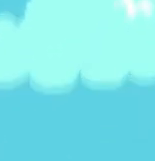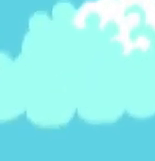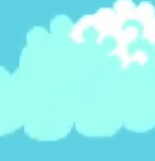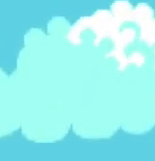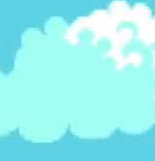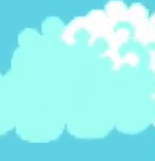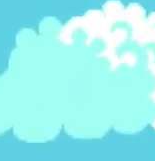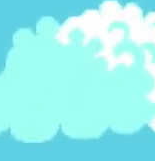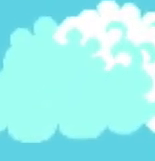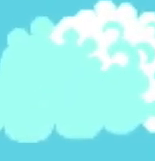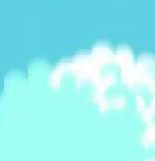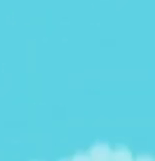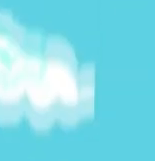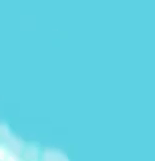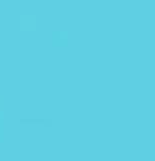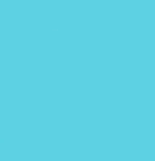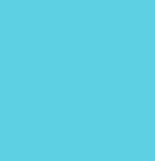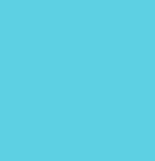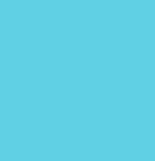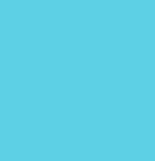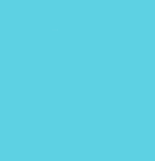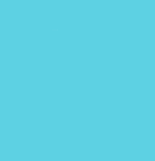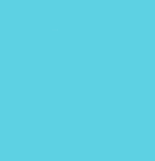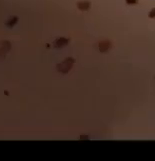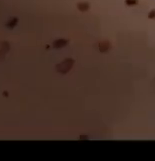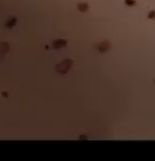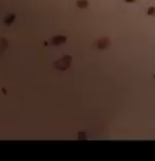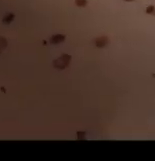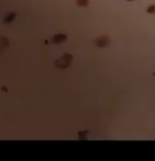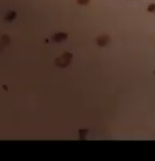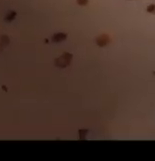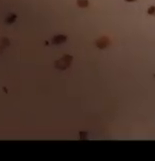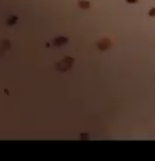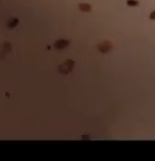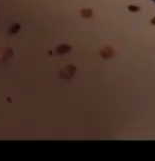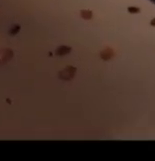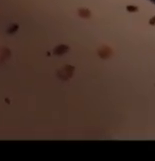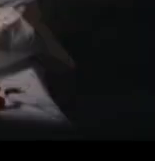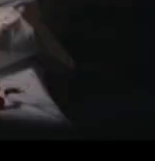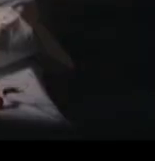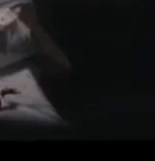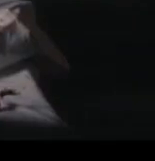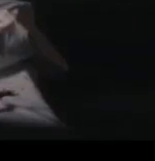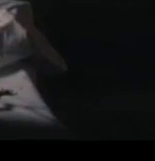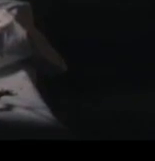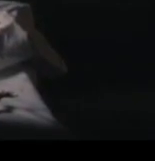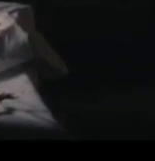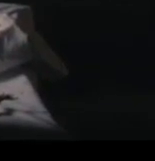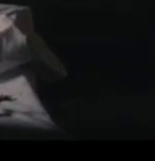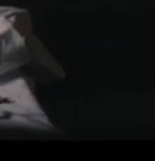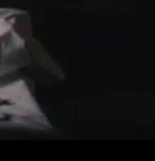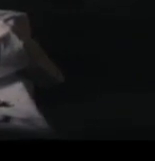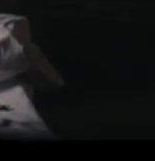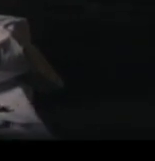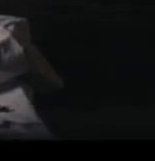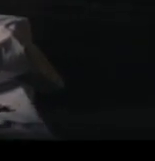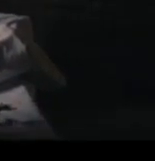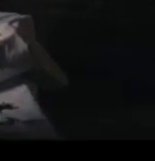17ª edición del Festival Internacional de Cortometrajes de México. La Balana. Ya pachoto